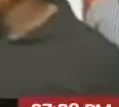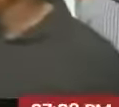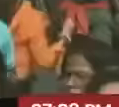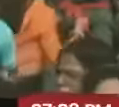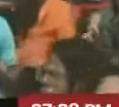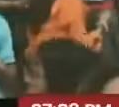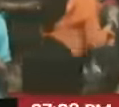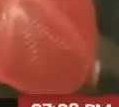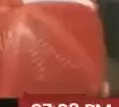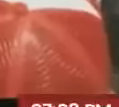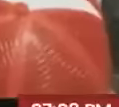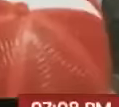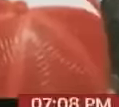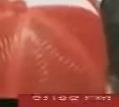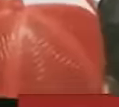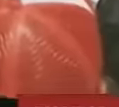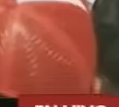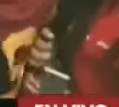Viernes.